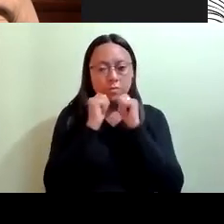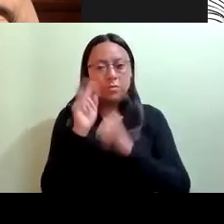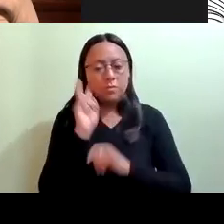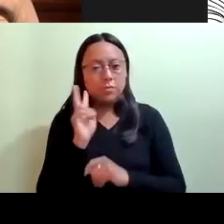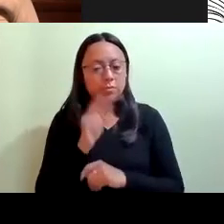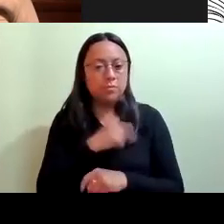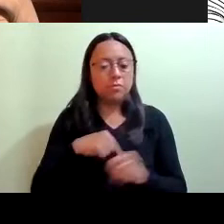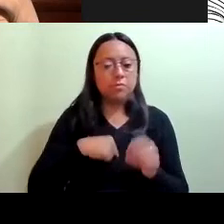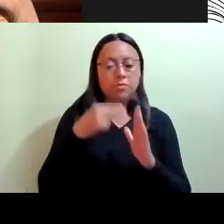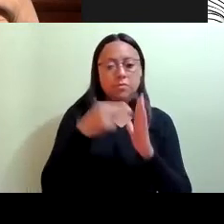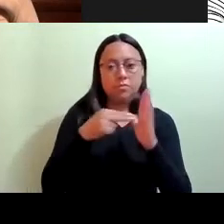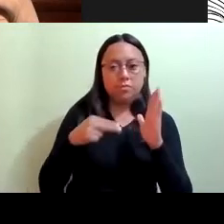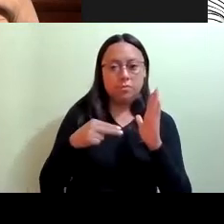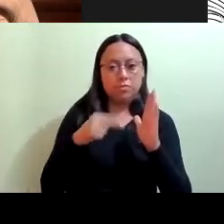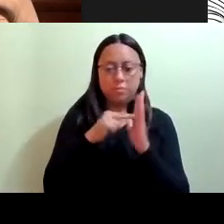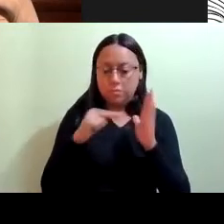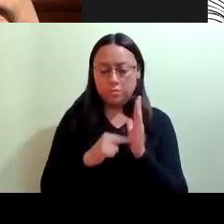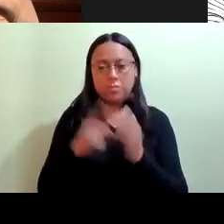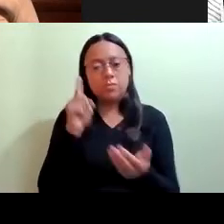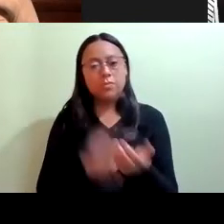normatividad interna, todavía,